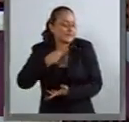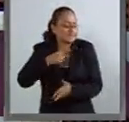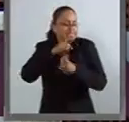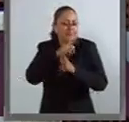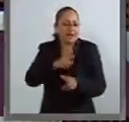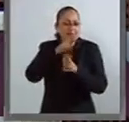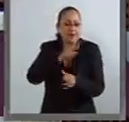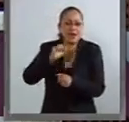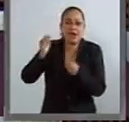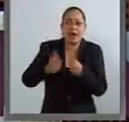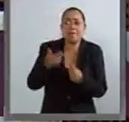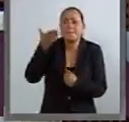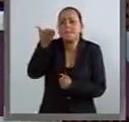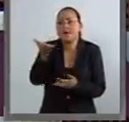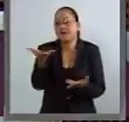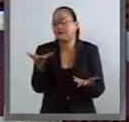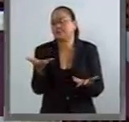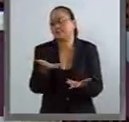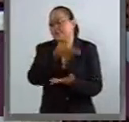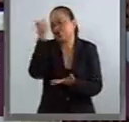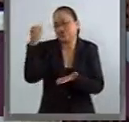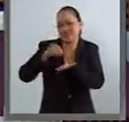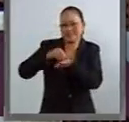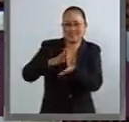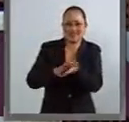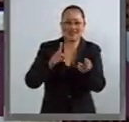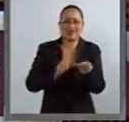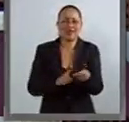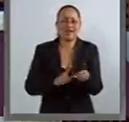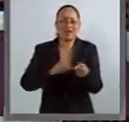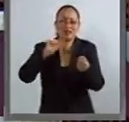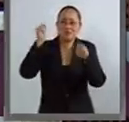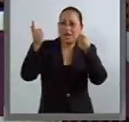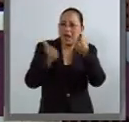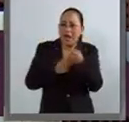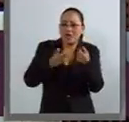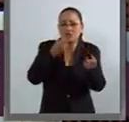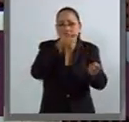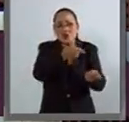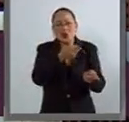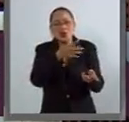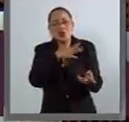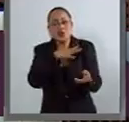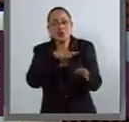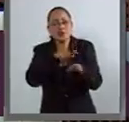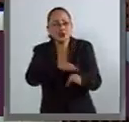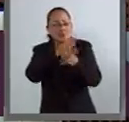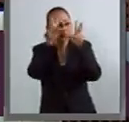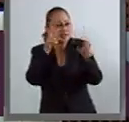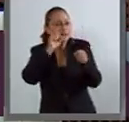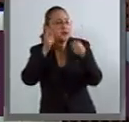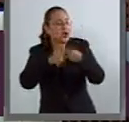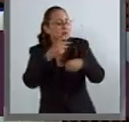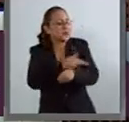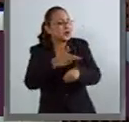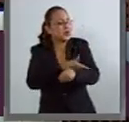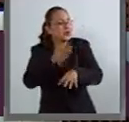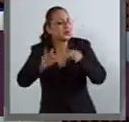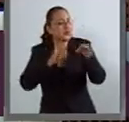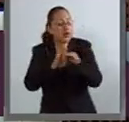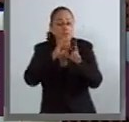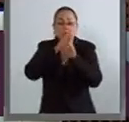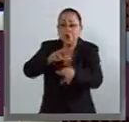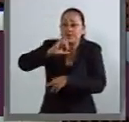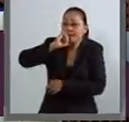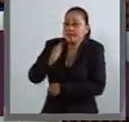te pidan una cita o alguna gestión en específico, pero si no se le responde